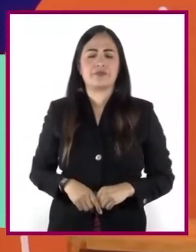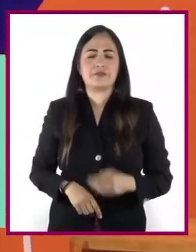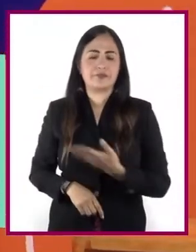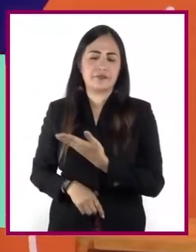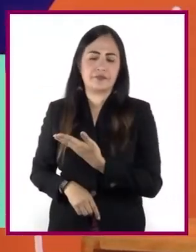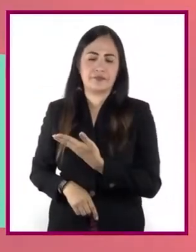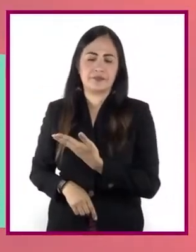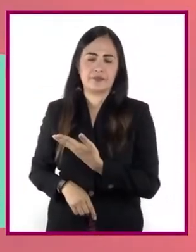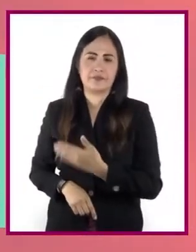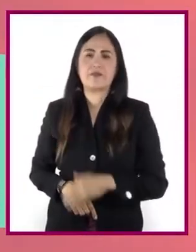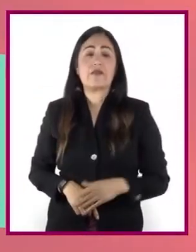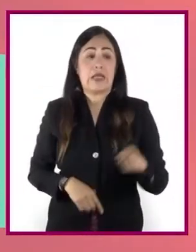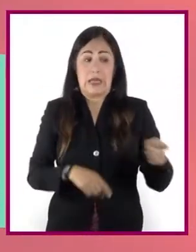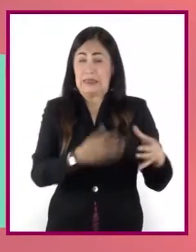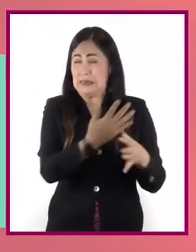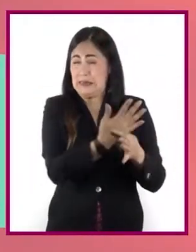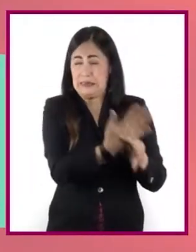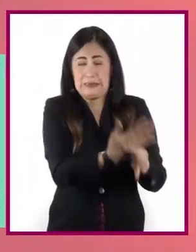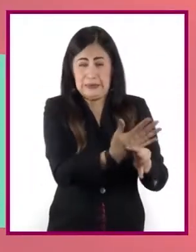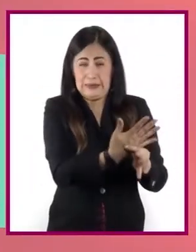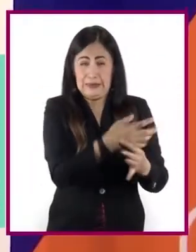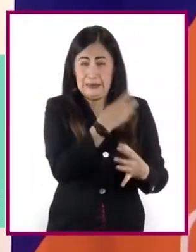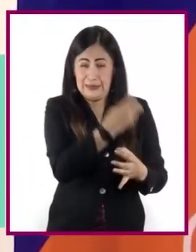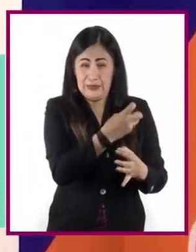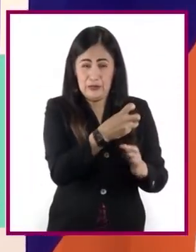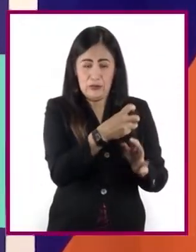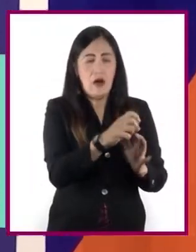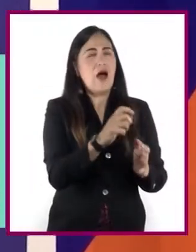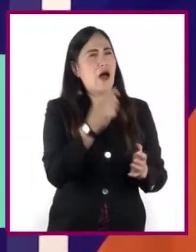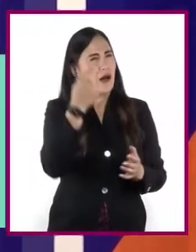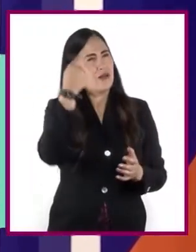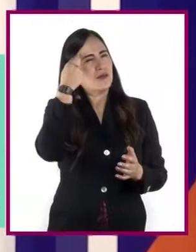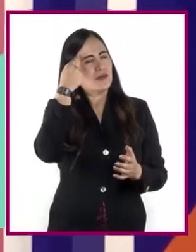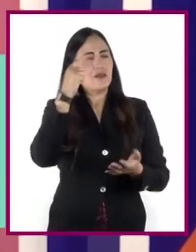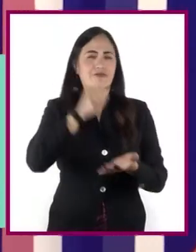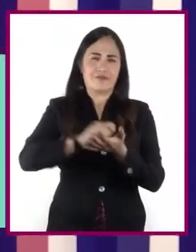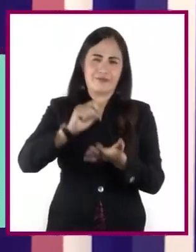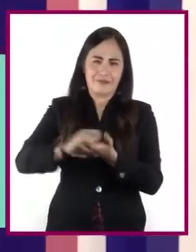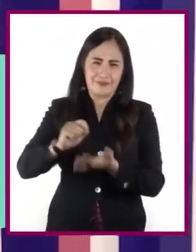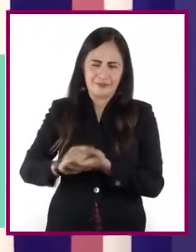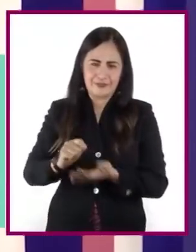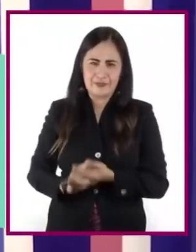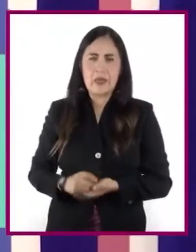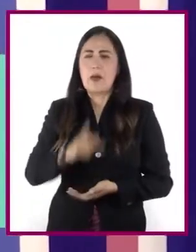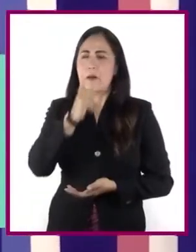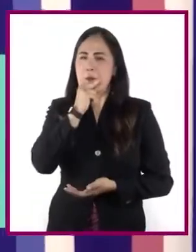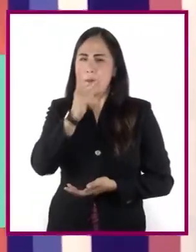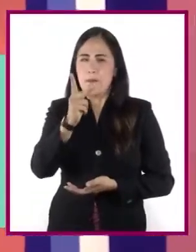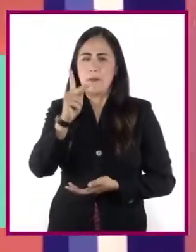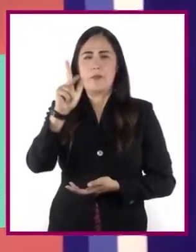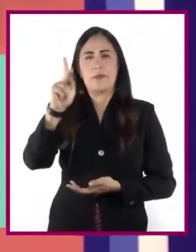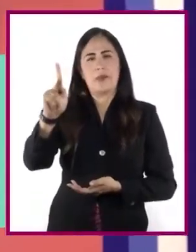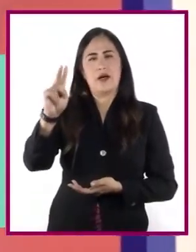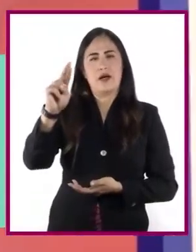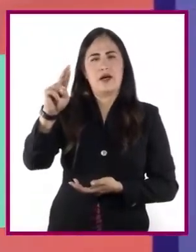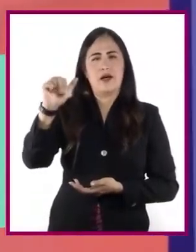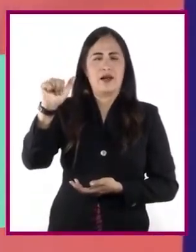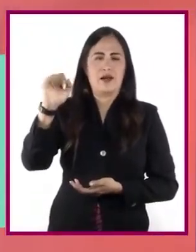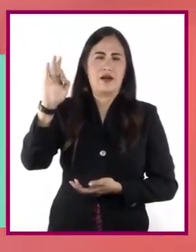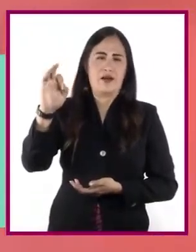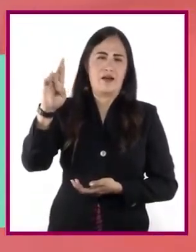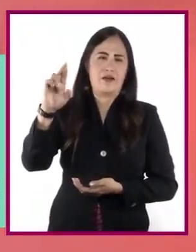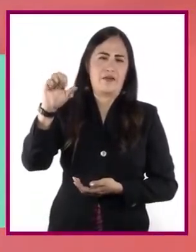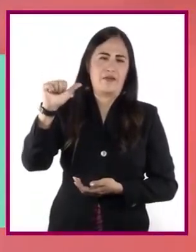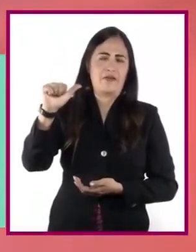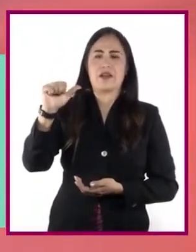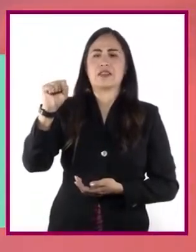que exactamente dice la o el entrevistado. Y en cambio, en una paráfrasis o parafraseo, decimos